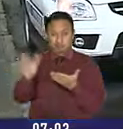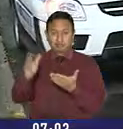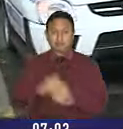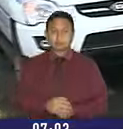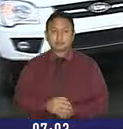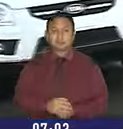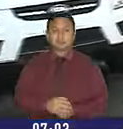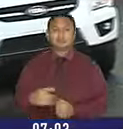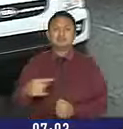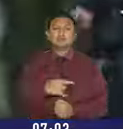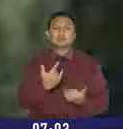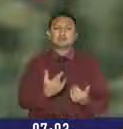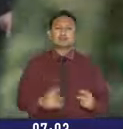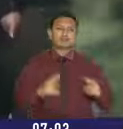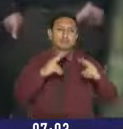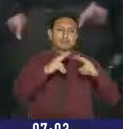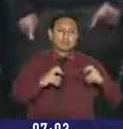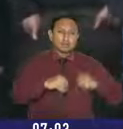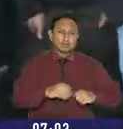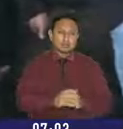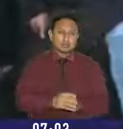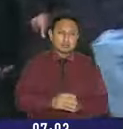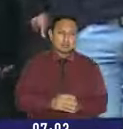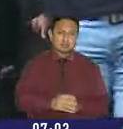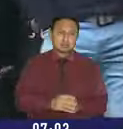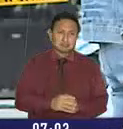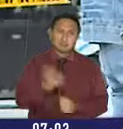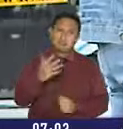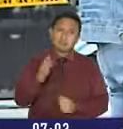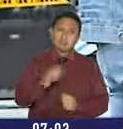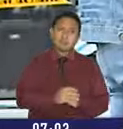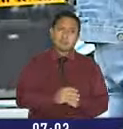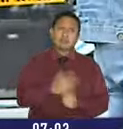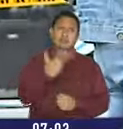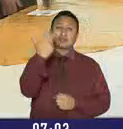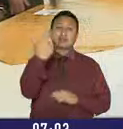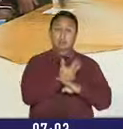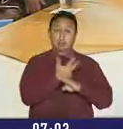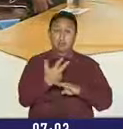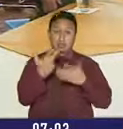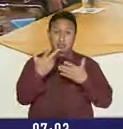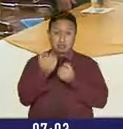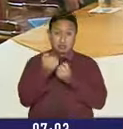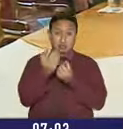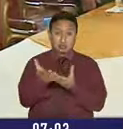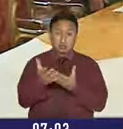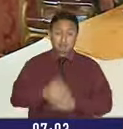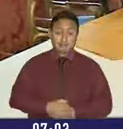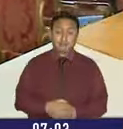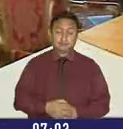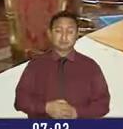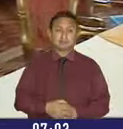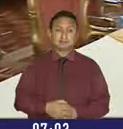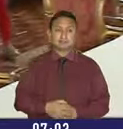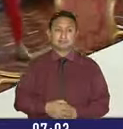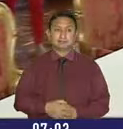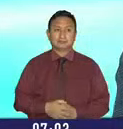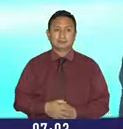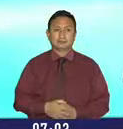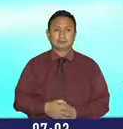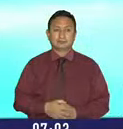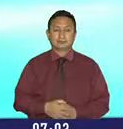estén listas en un plazo máximo de 3 semanas. Informó Valeria Navarro. Y la empresa pública